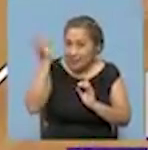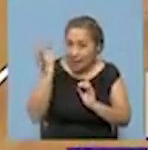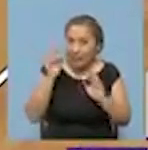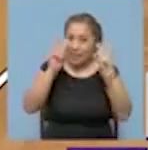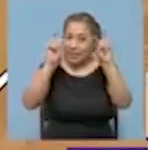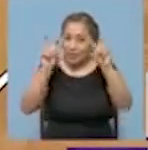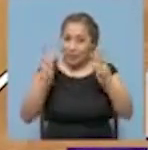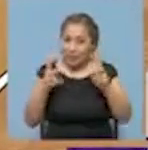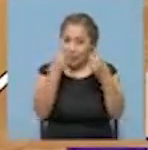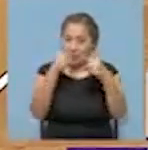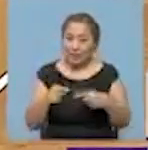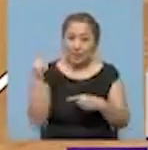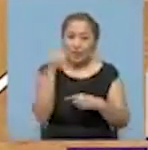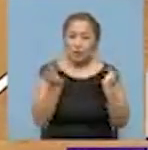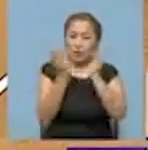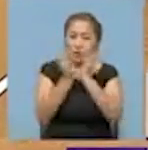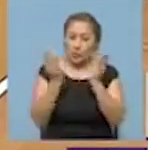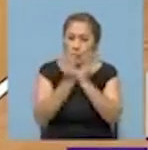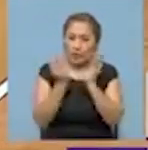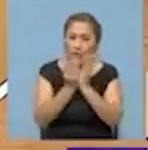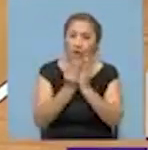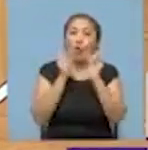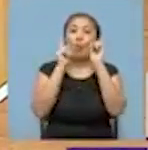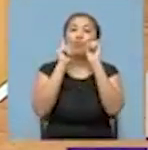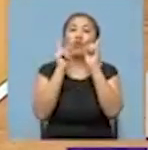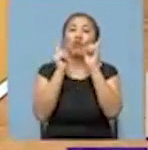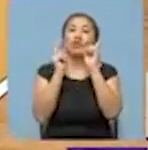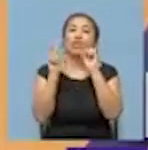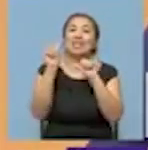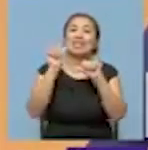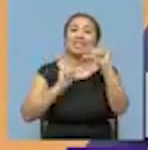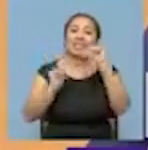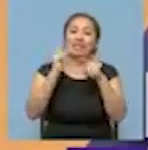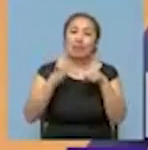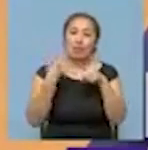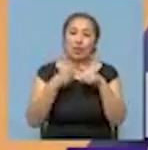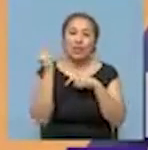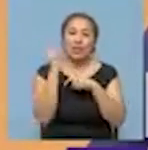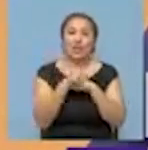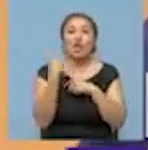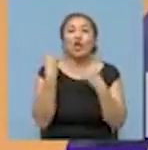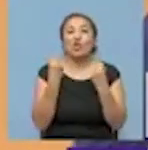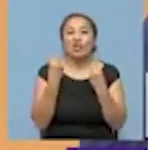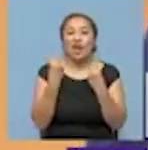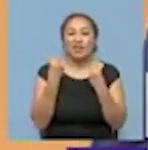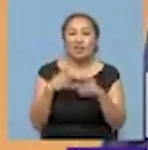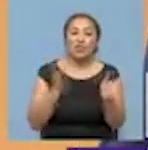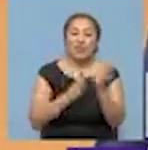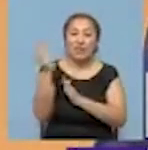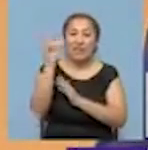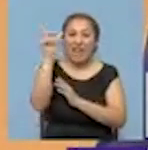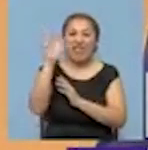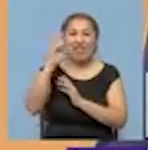especialidades y estudiados y es sido profesora de ciencias políticas en una materia que se llama geografía humana que es